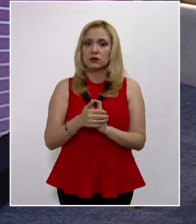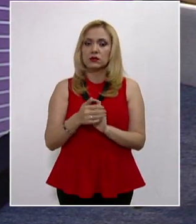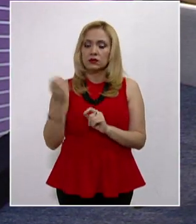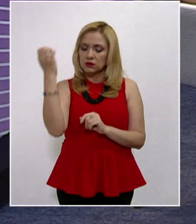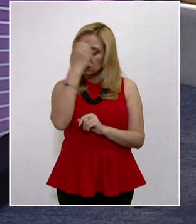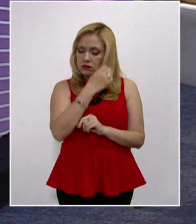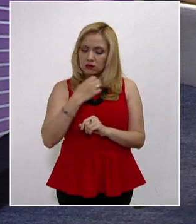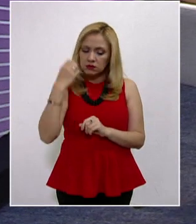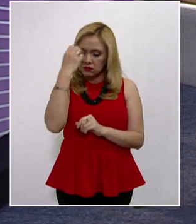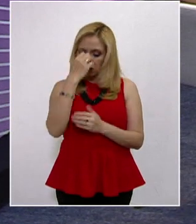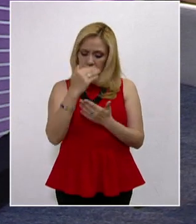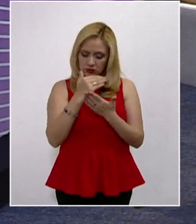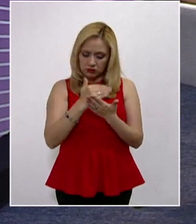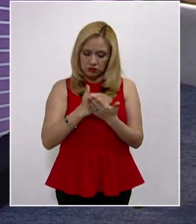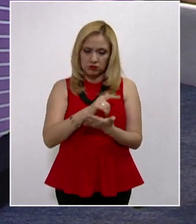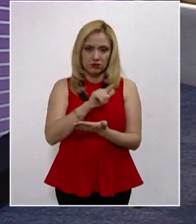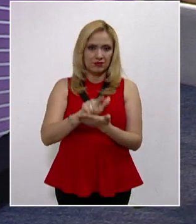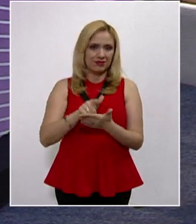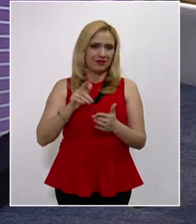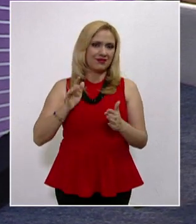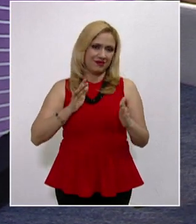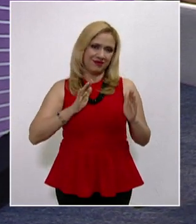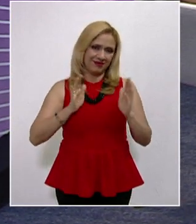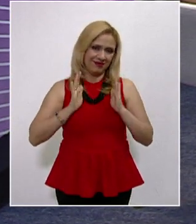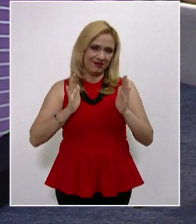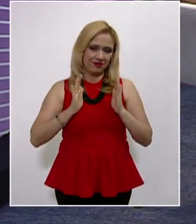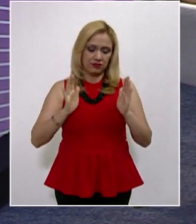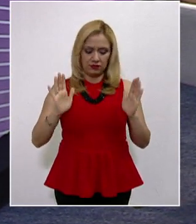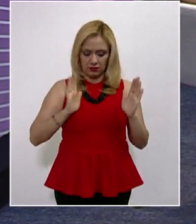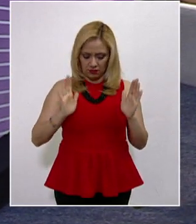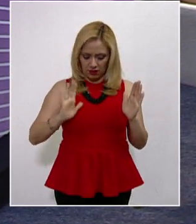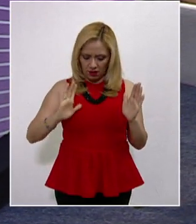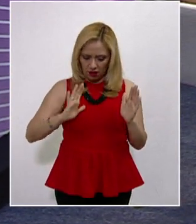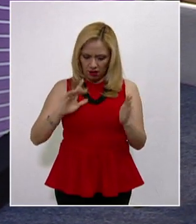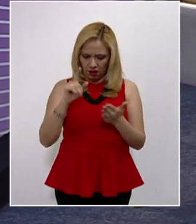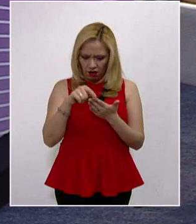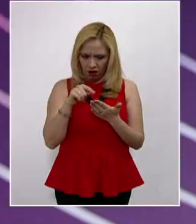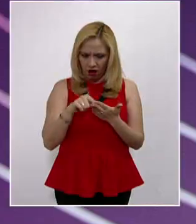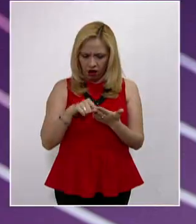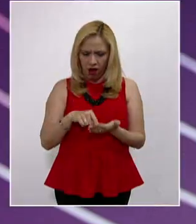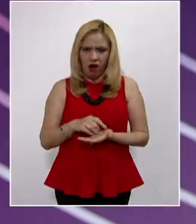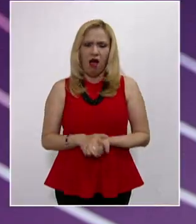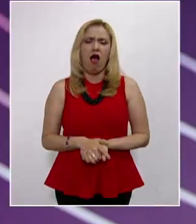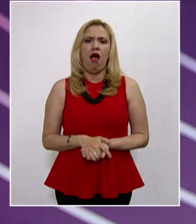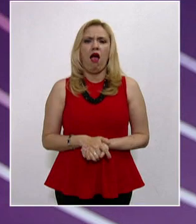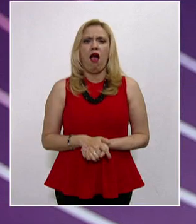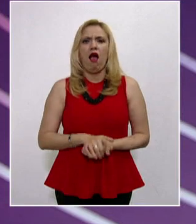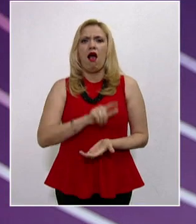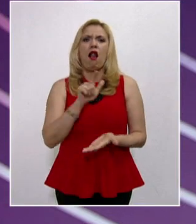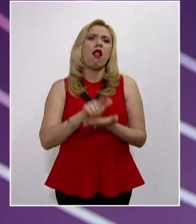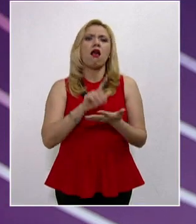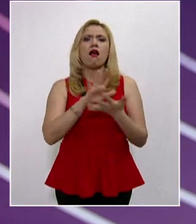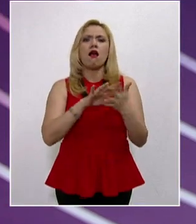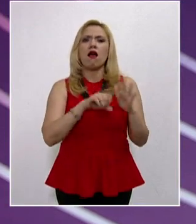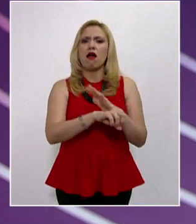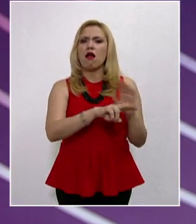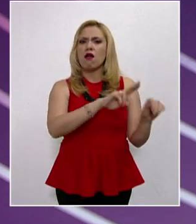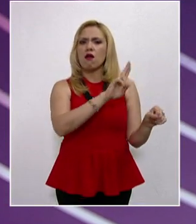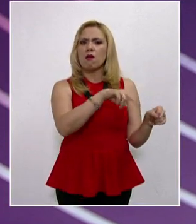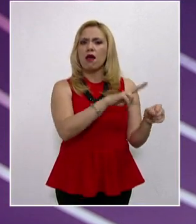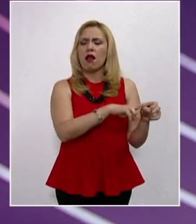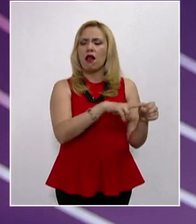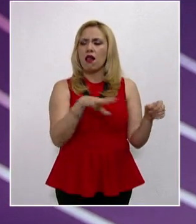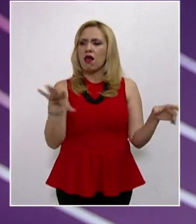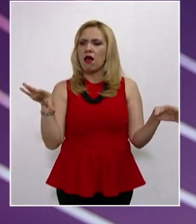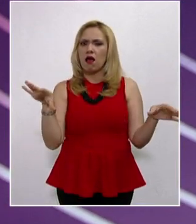analizamos la estructura del Código de Justicia Militar, nos damos cuenta que tiene una serie de remisiones a códigos penales normales y empieza a